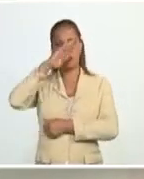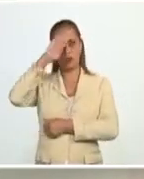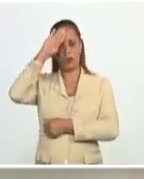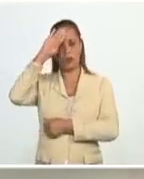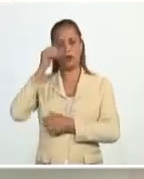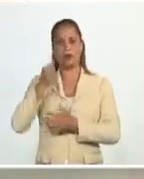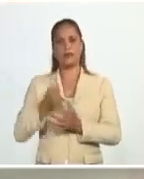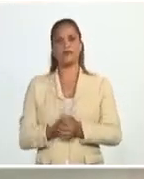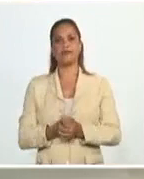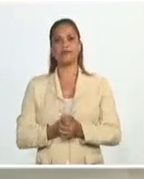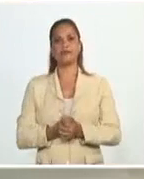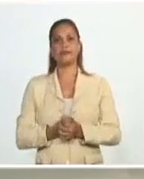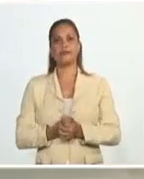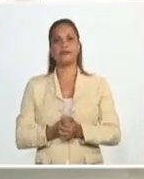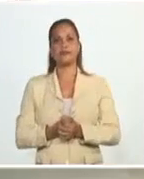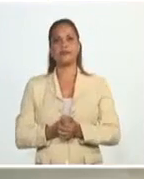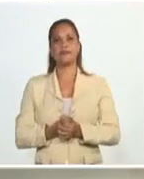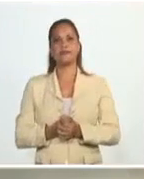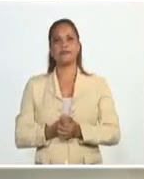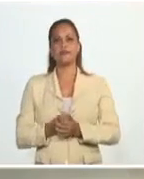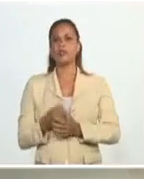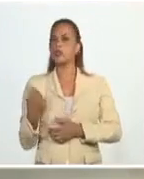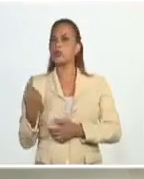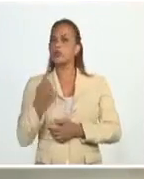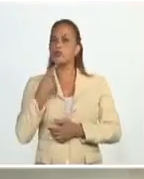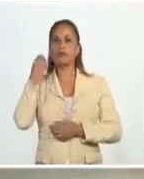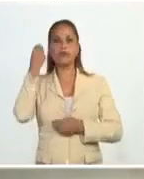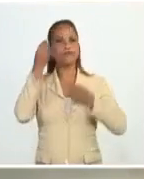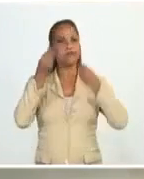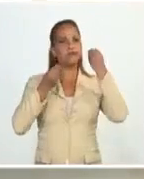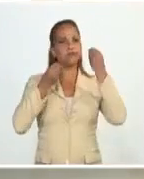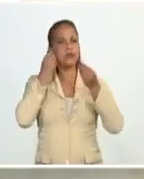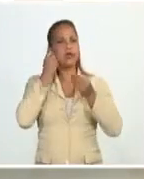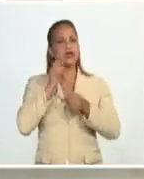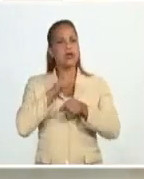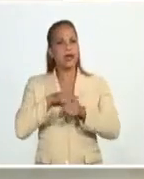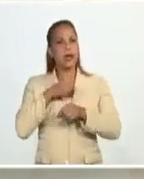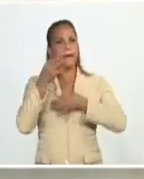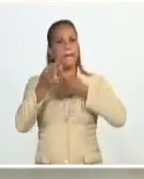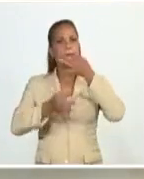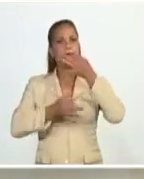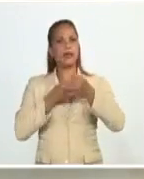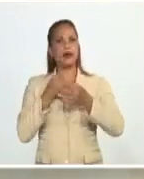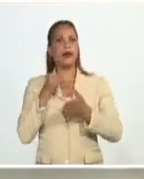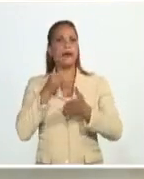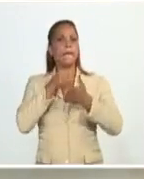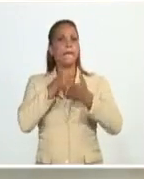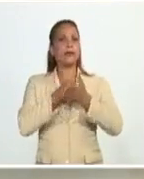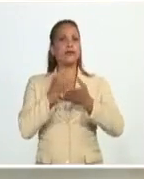análisis hasta este minuto. Continuamos con más sobre el impacto del bloqueo. Memfesí, adelante.